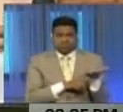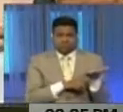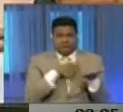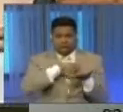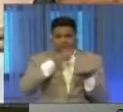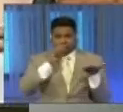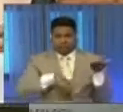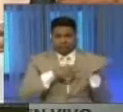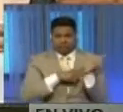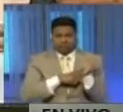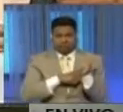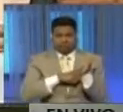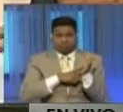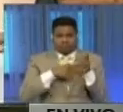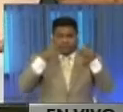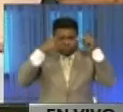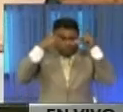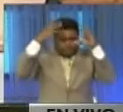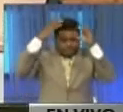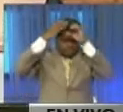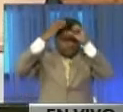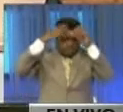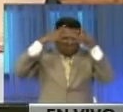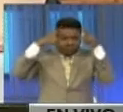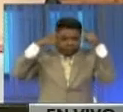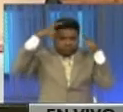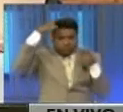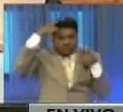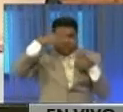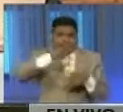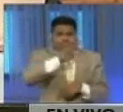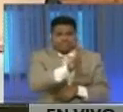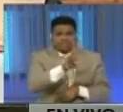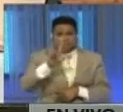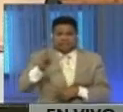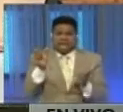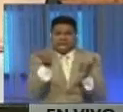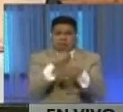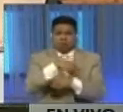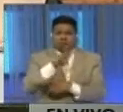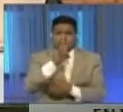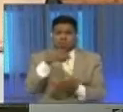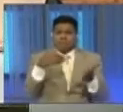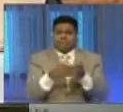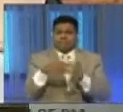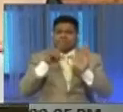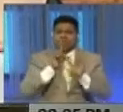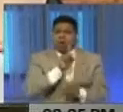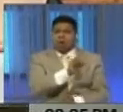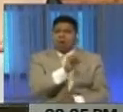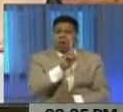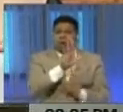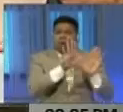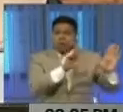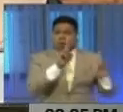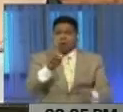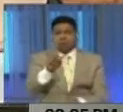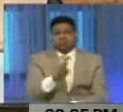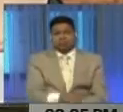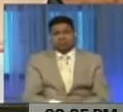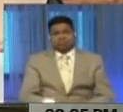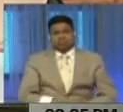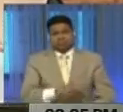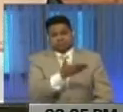firmado por el comandante Chávez el 23 de agosto del año 2011. Ricardo Menéndez, compañeros,